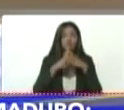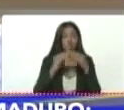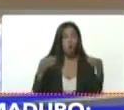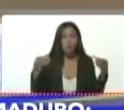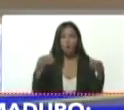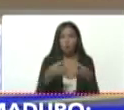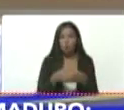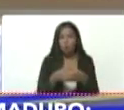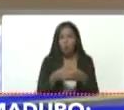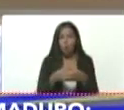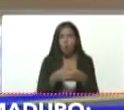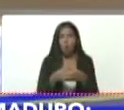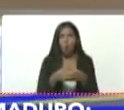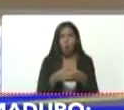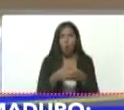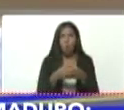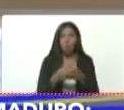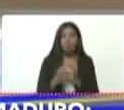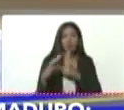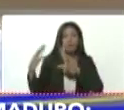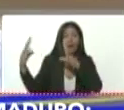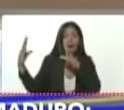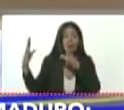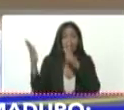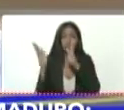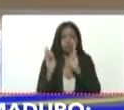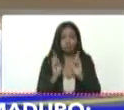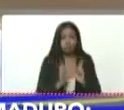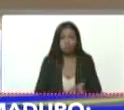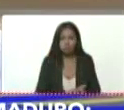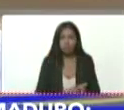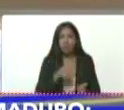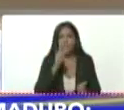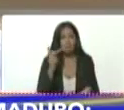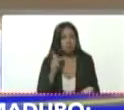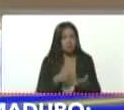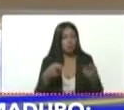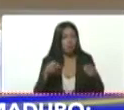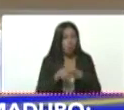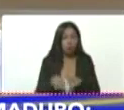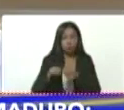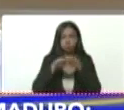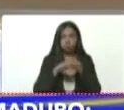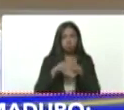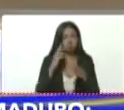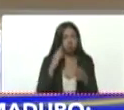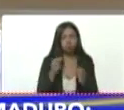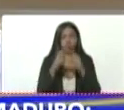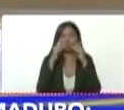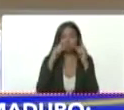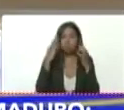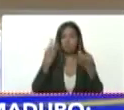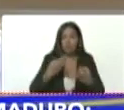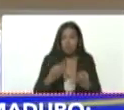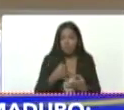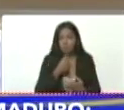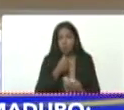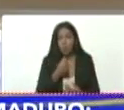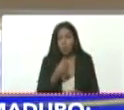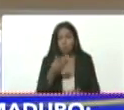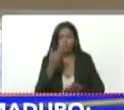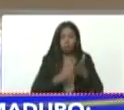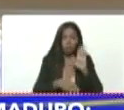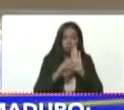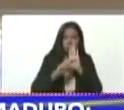partidos, desde los más grandes hasta los más chicos. Me parece extraordinario hacer las reformas